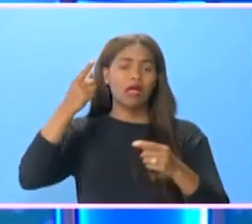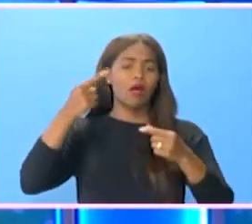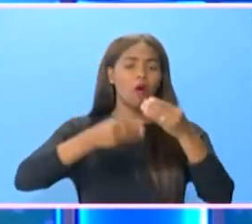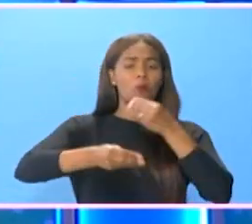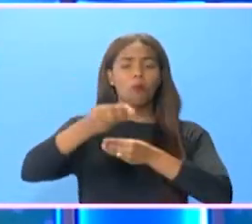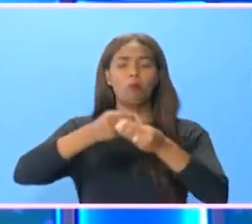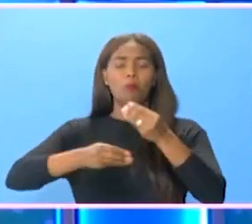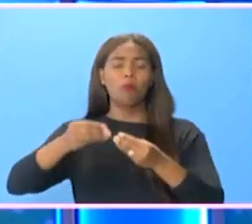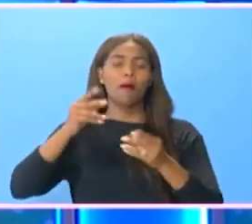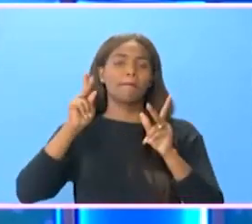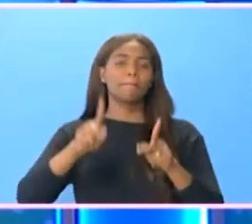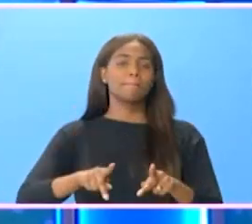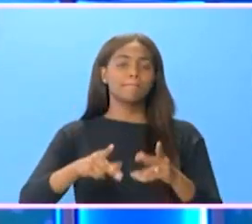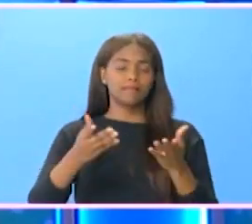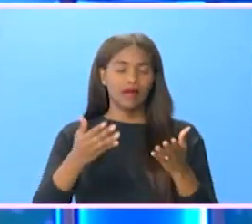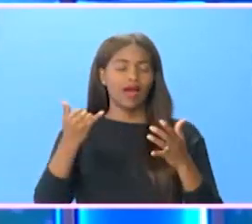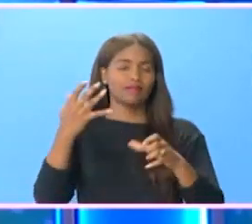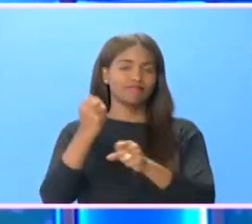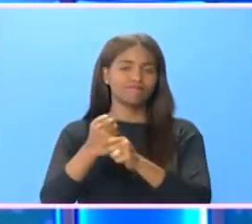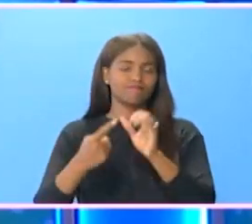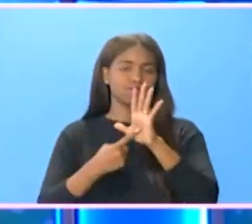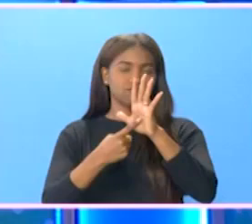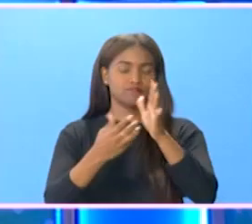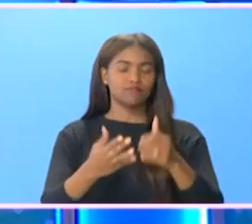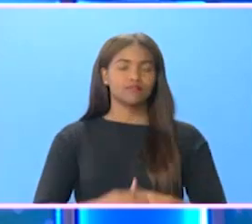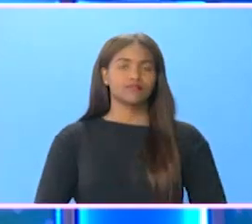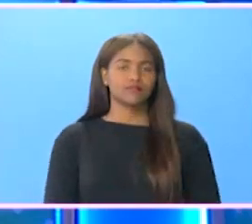la siguiente historia preparada por Laura Guzmán. Sí.